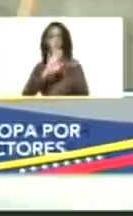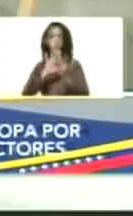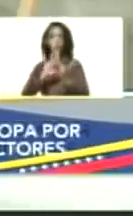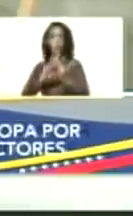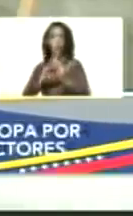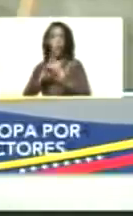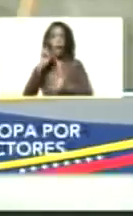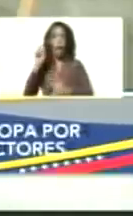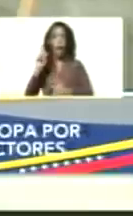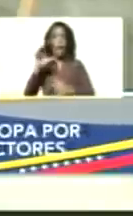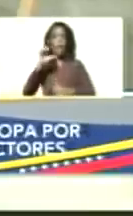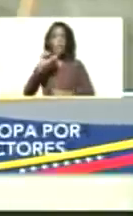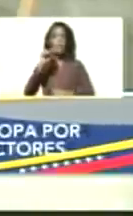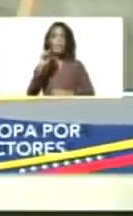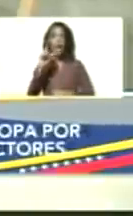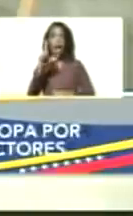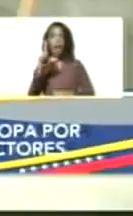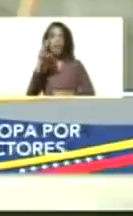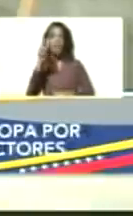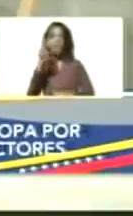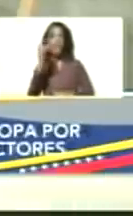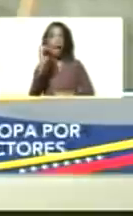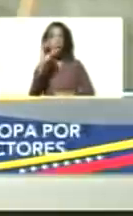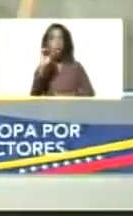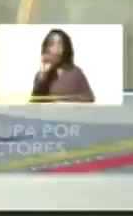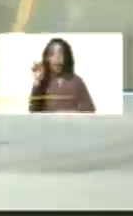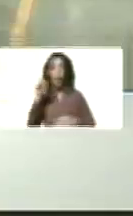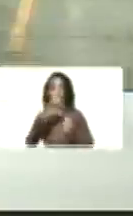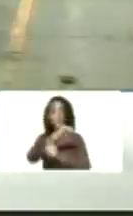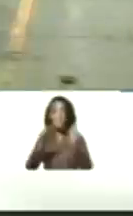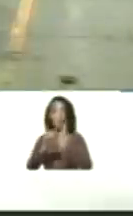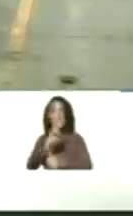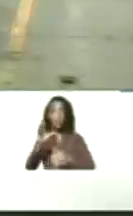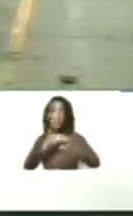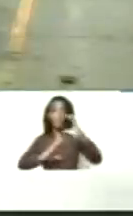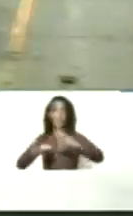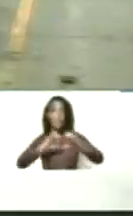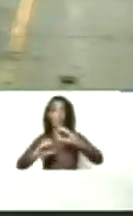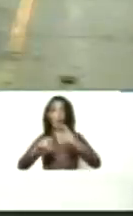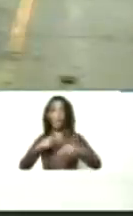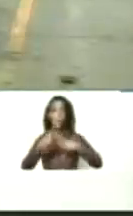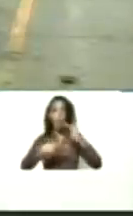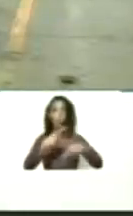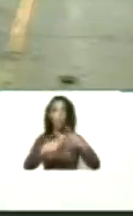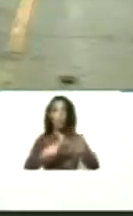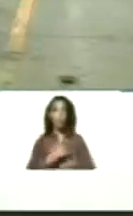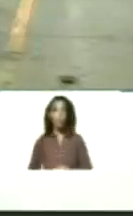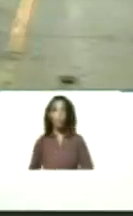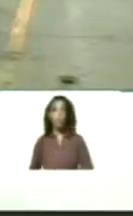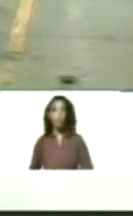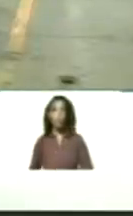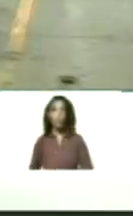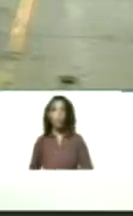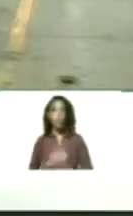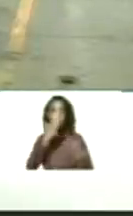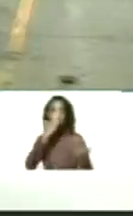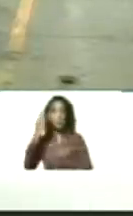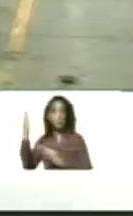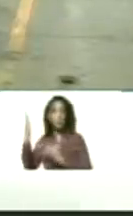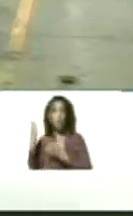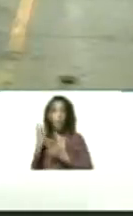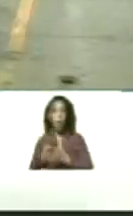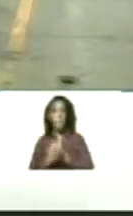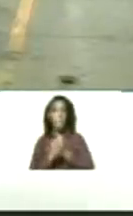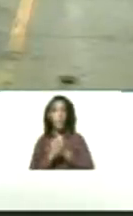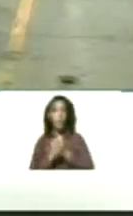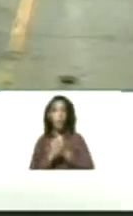a Salvador Lugo, viceministro de Ciencias para la Producción. Allá está con los compañeros del